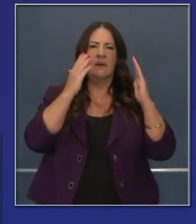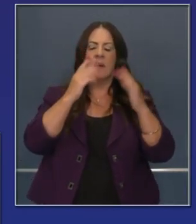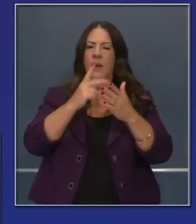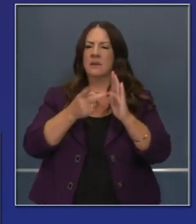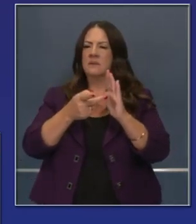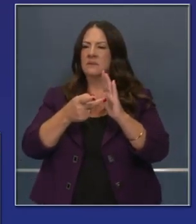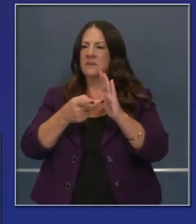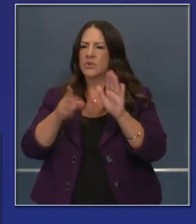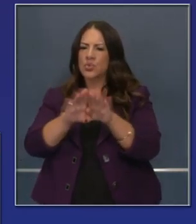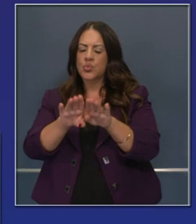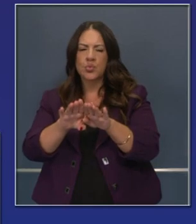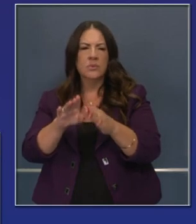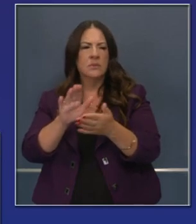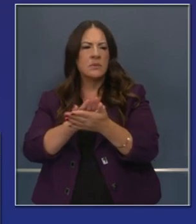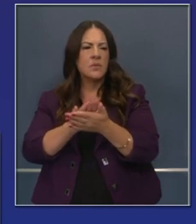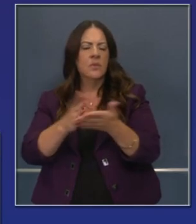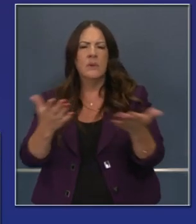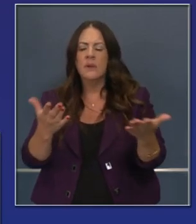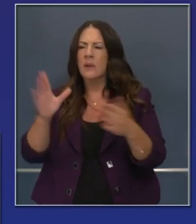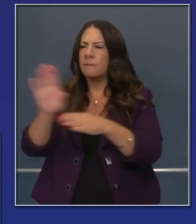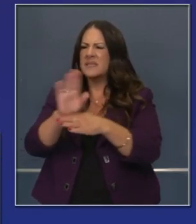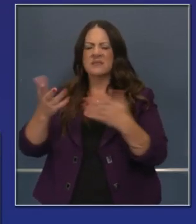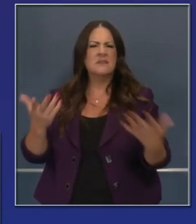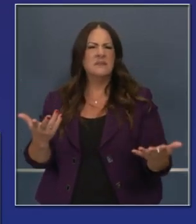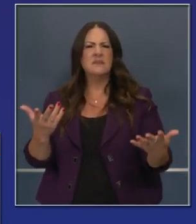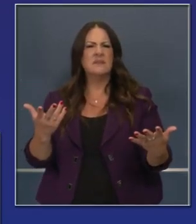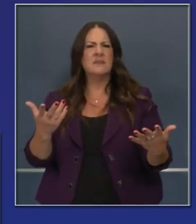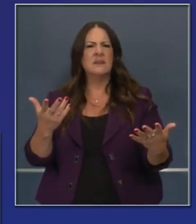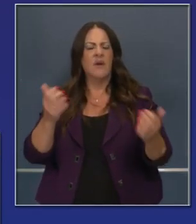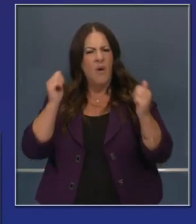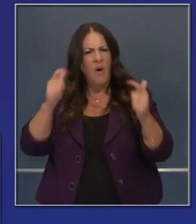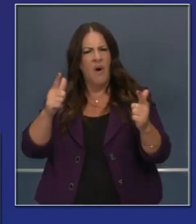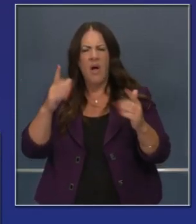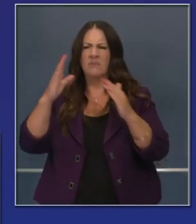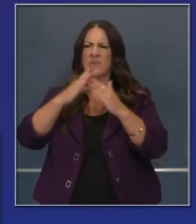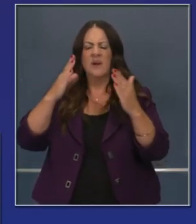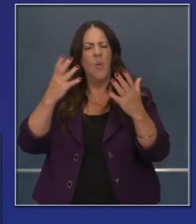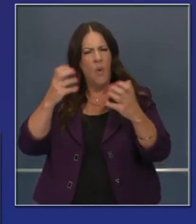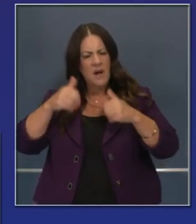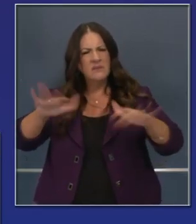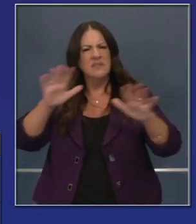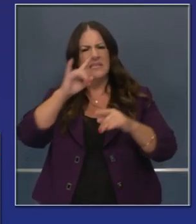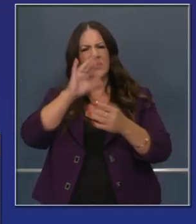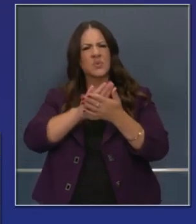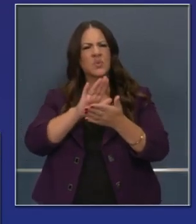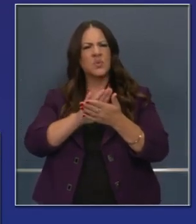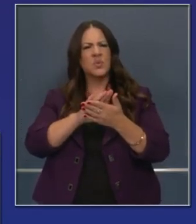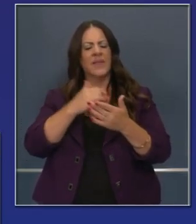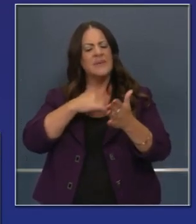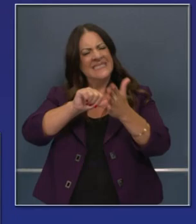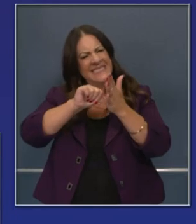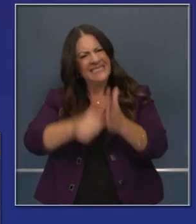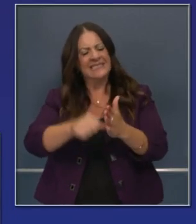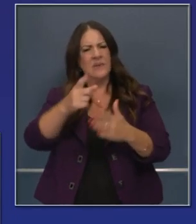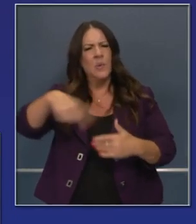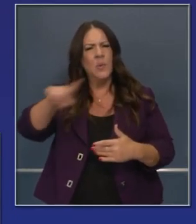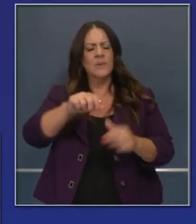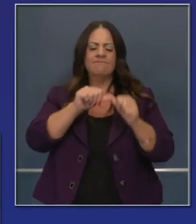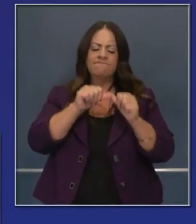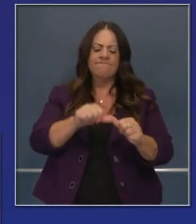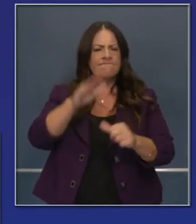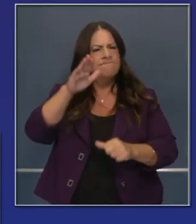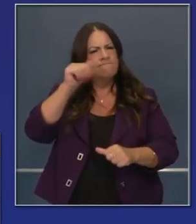negocios, sino de reabrir las escuelas. Una prioridad importante para cada uno de nosotros. Así que es